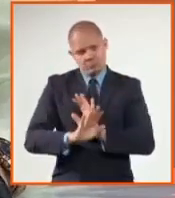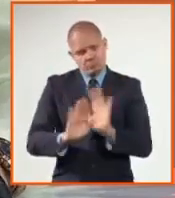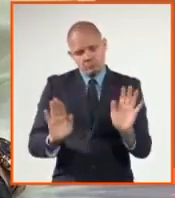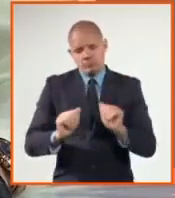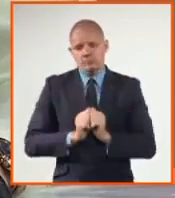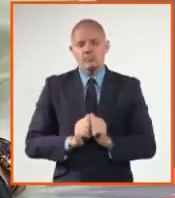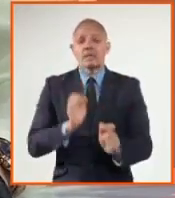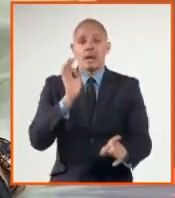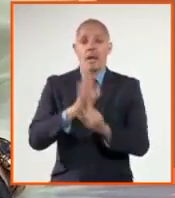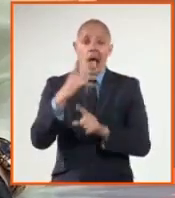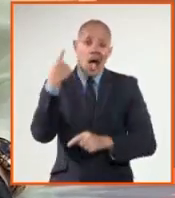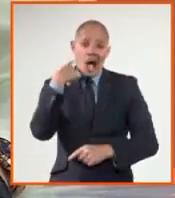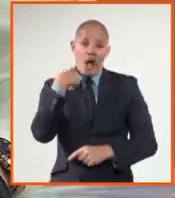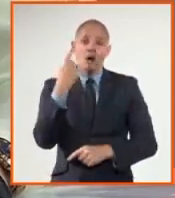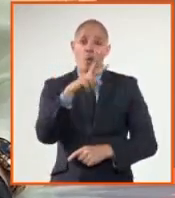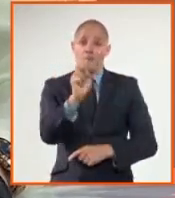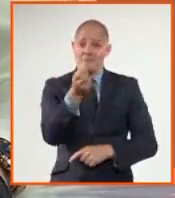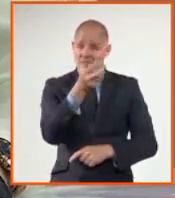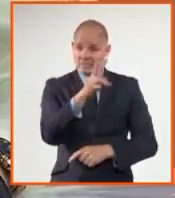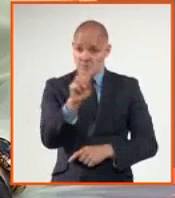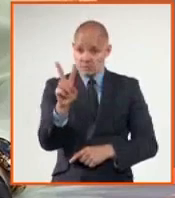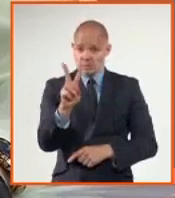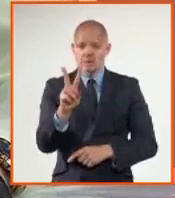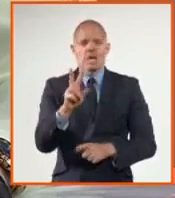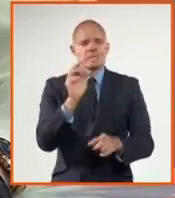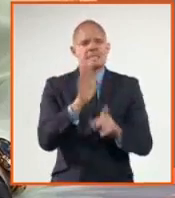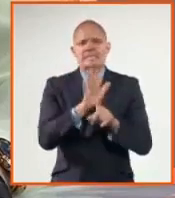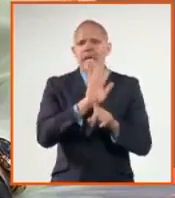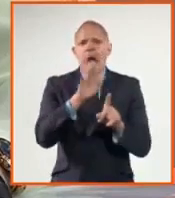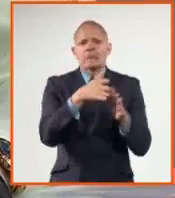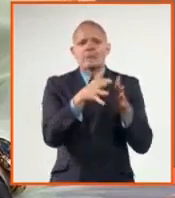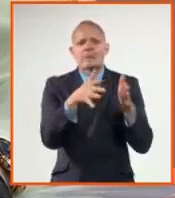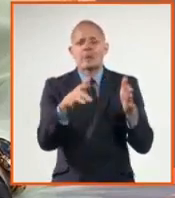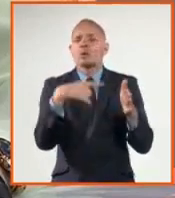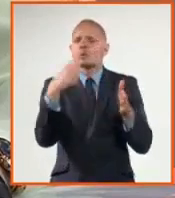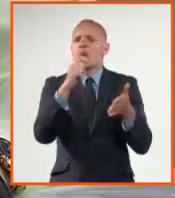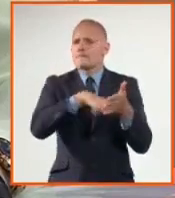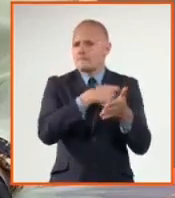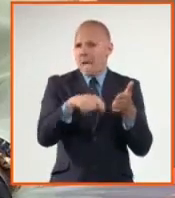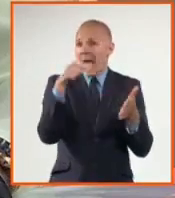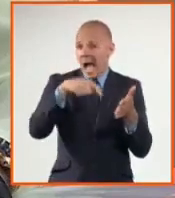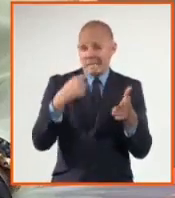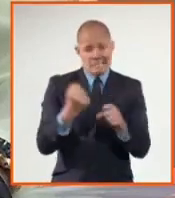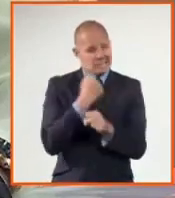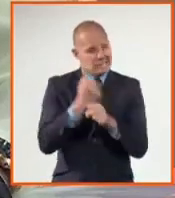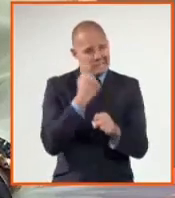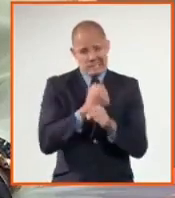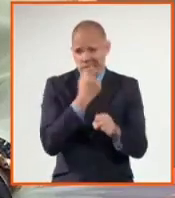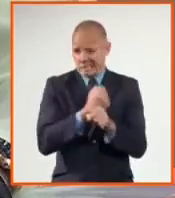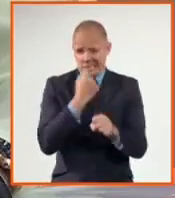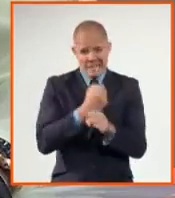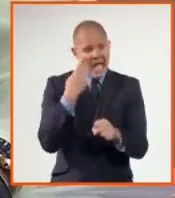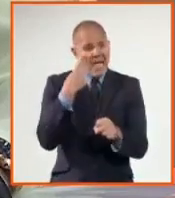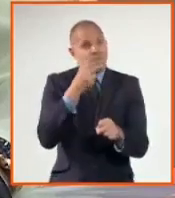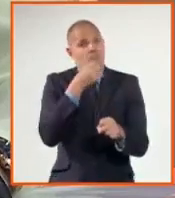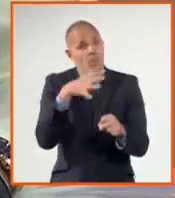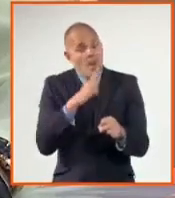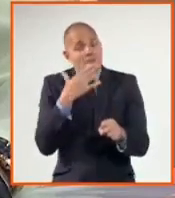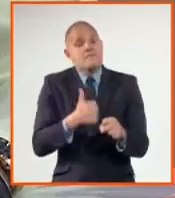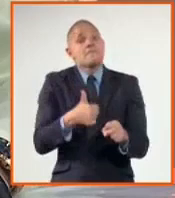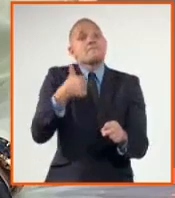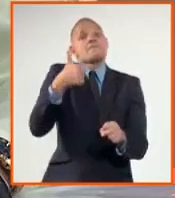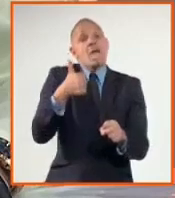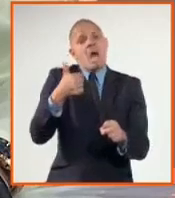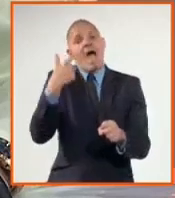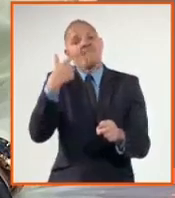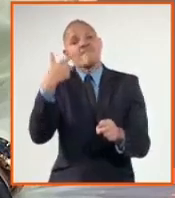trazado un un plan que en el cual se trabajó intensamente para garantizar que el servicio eléctrico durante